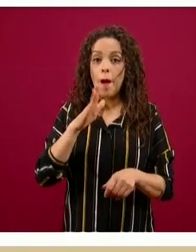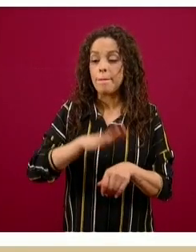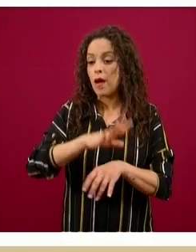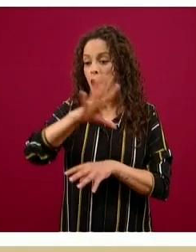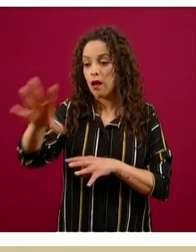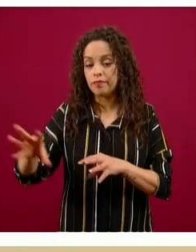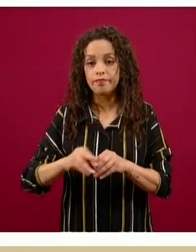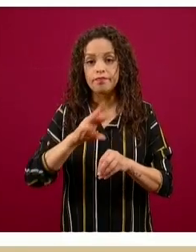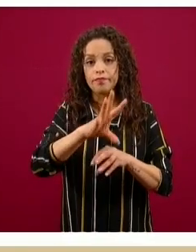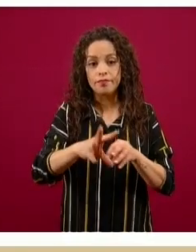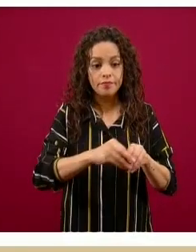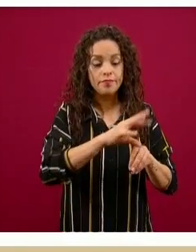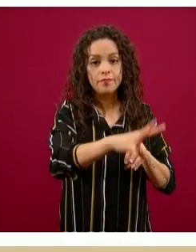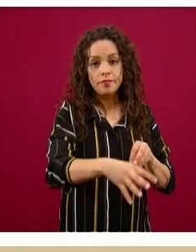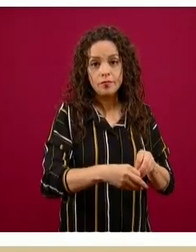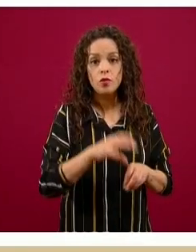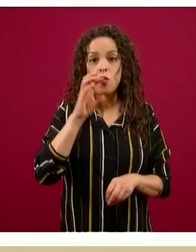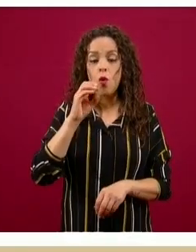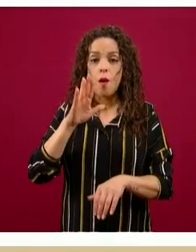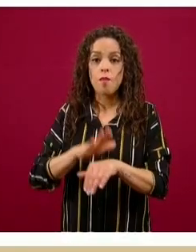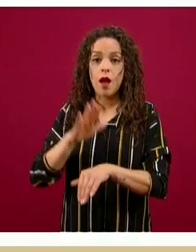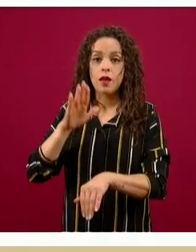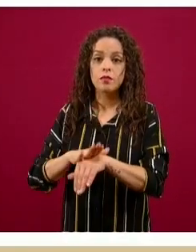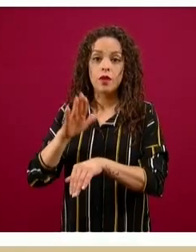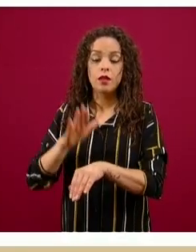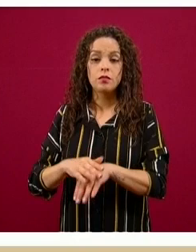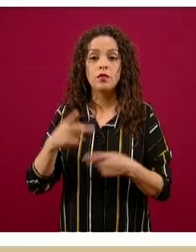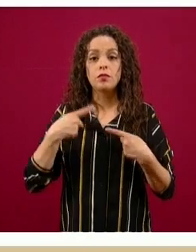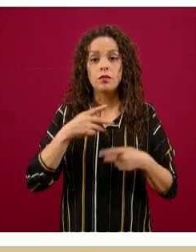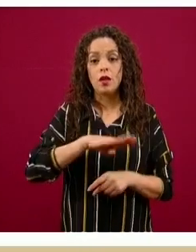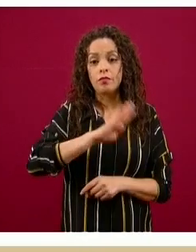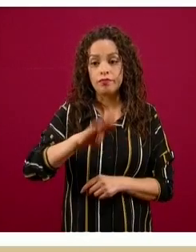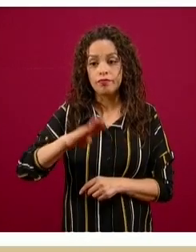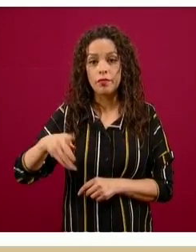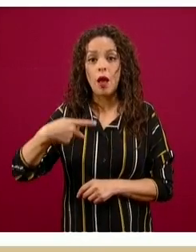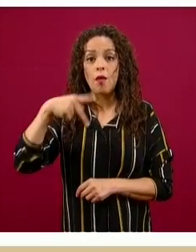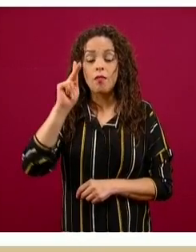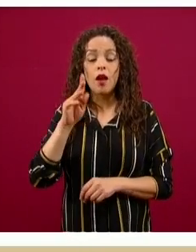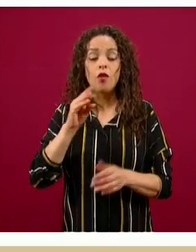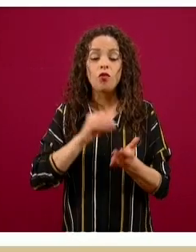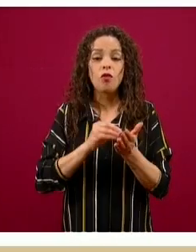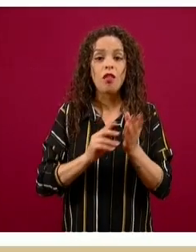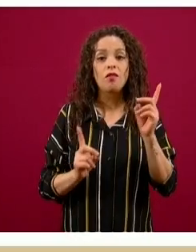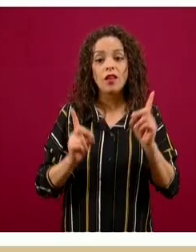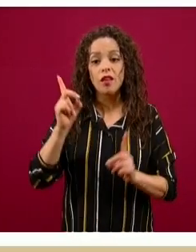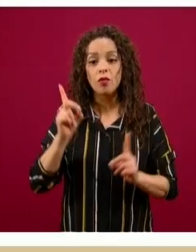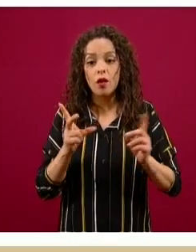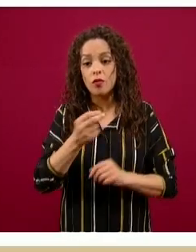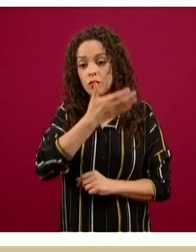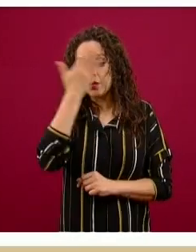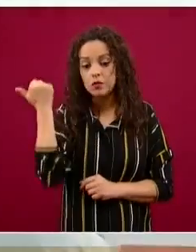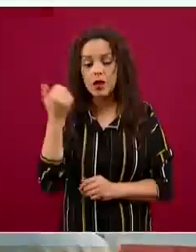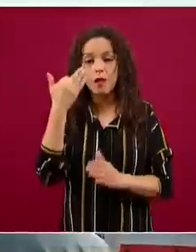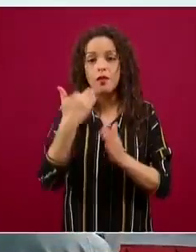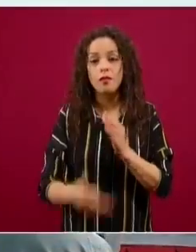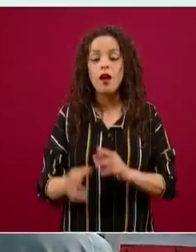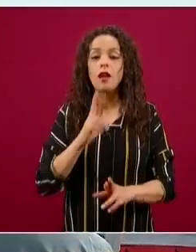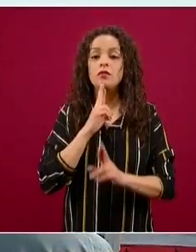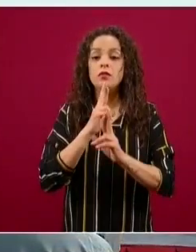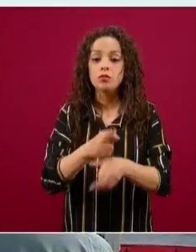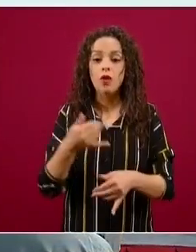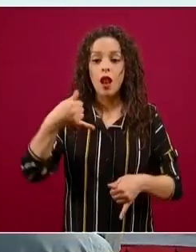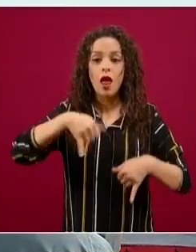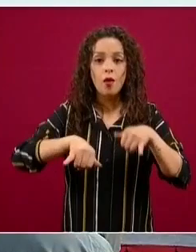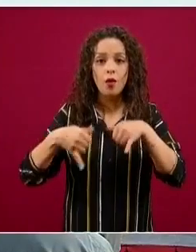la mayoría de las defunciones que aún son sospechosas porque todavía no tienen un resultado de laboratorio. Veamos